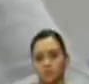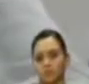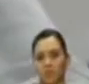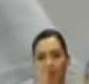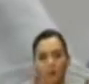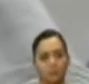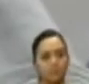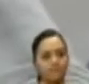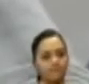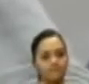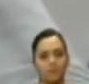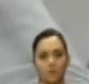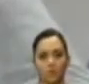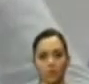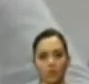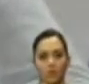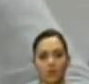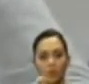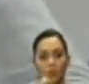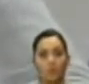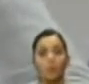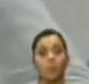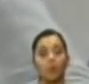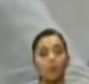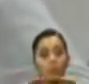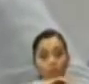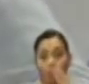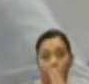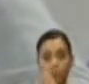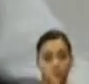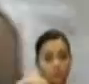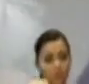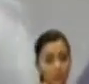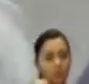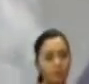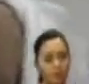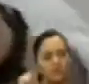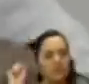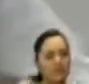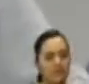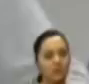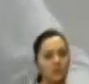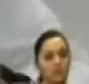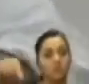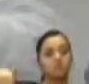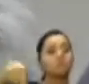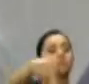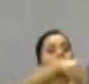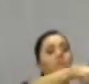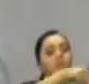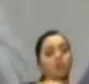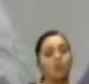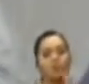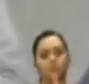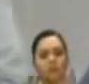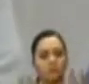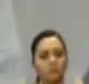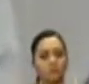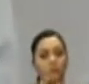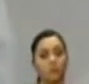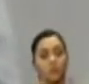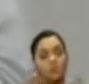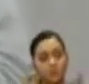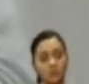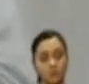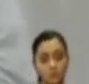este éxito deportivo que ha tenido Ecuador. Pero no crea que no hay oposición en el deporte. Hay oposición, lamentablemente, en todos lados. Aquí nos metemos en un monasterio, también hay